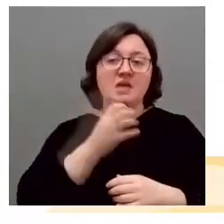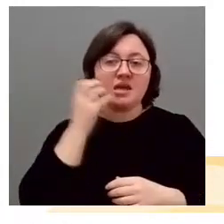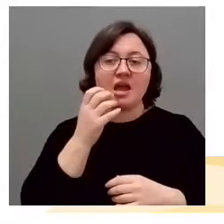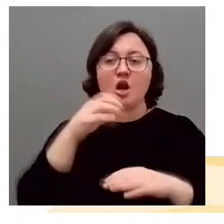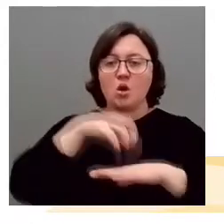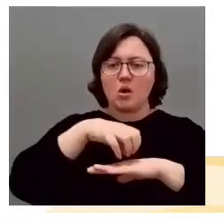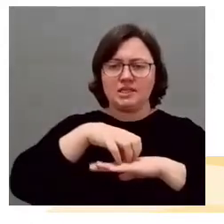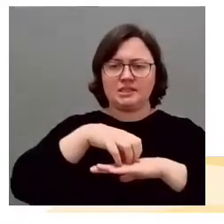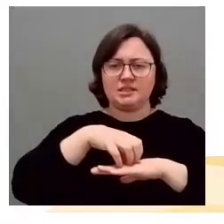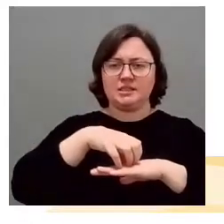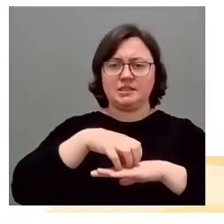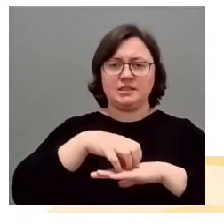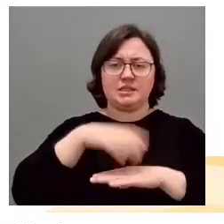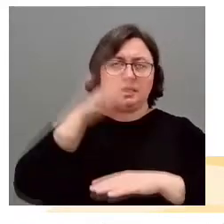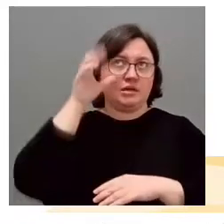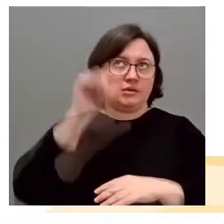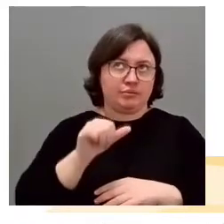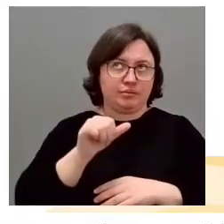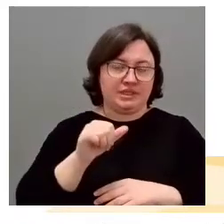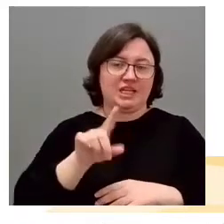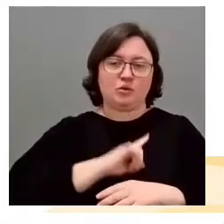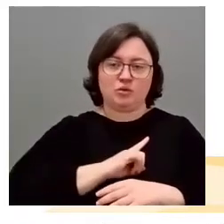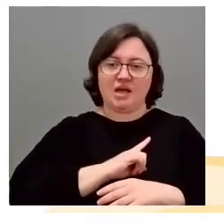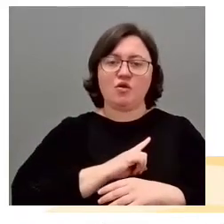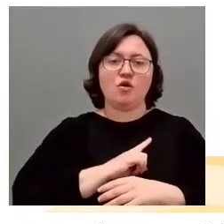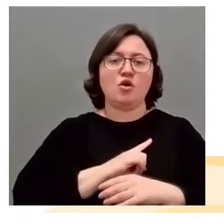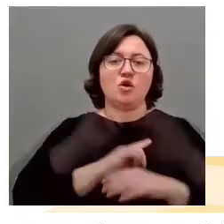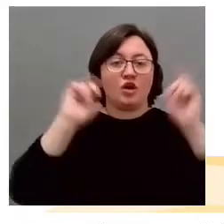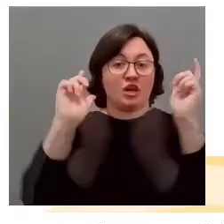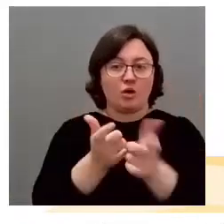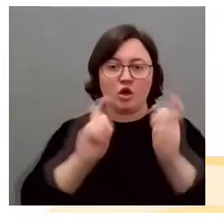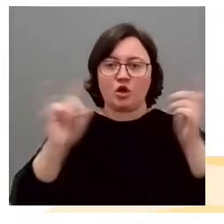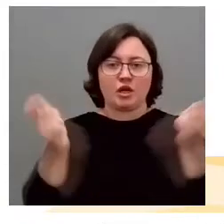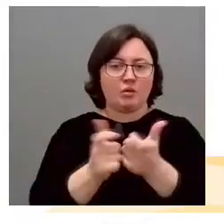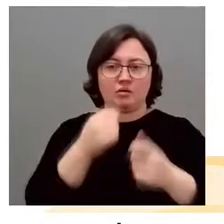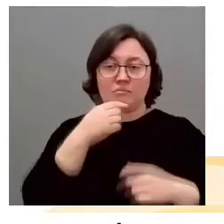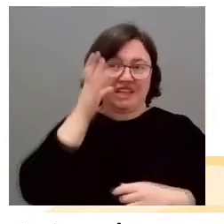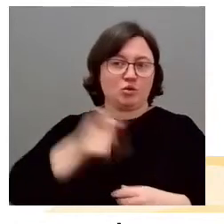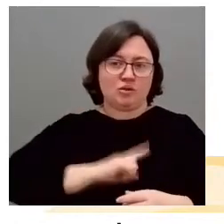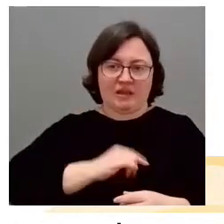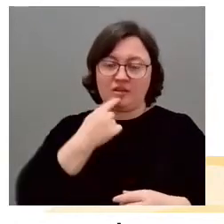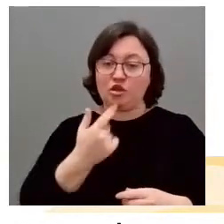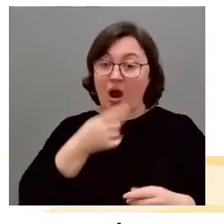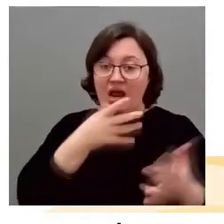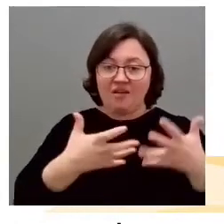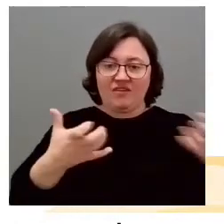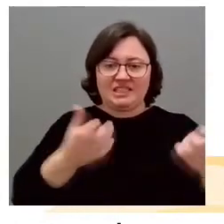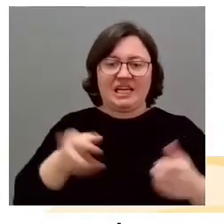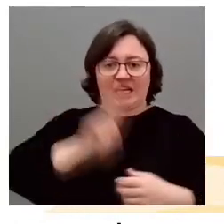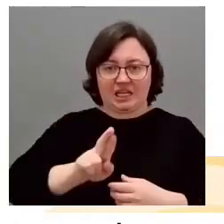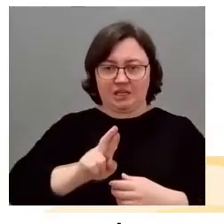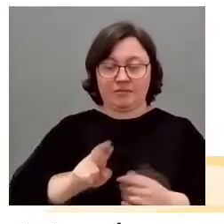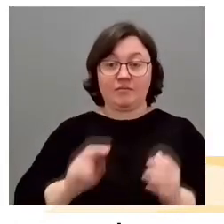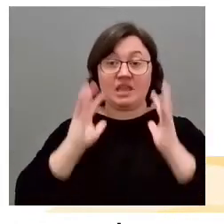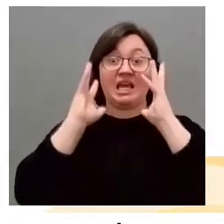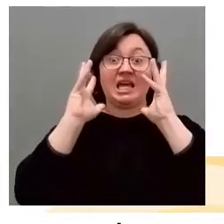Luis Cayo, me han escuchado en nuestras reuniones, pues es esto que voy a decir ahora. Las